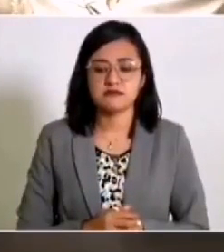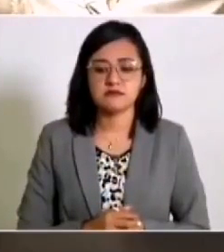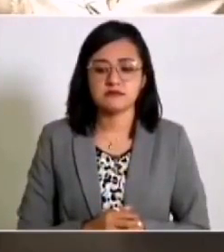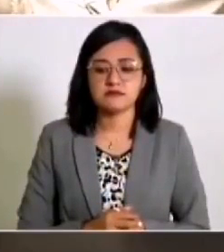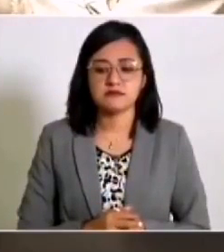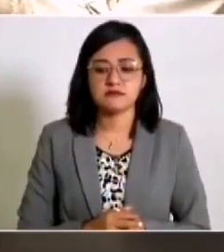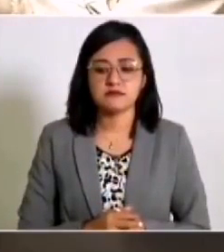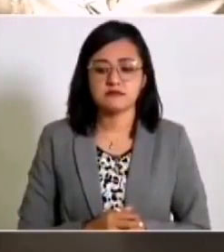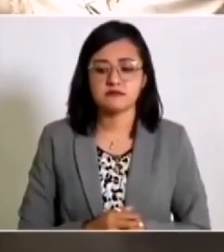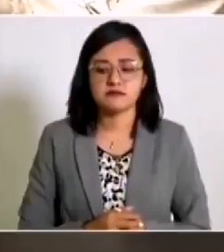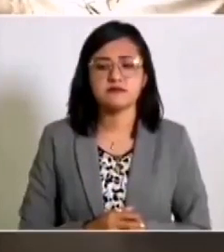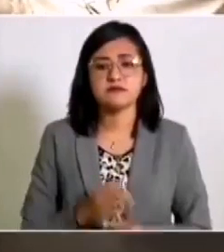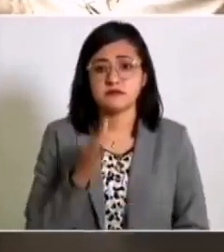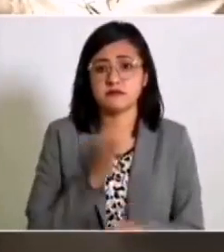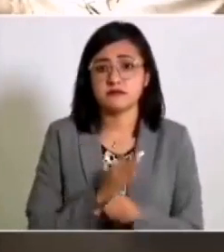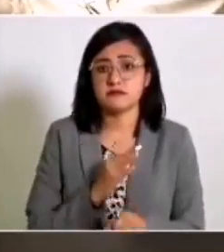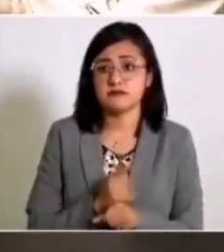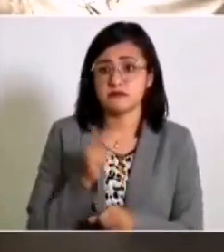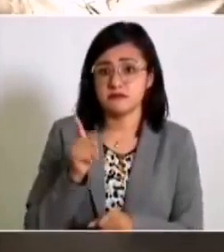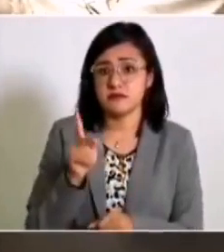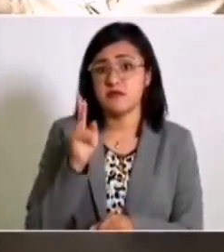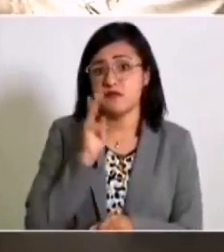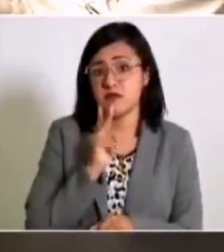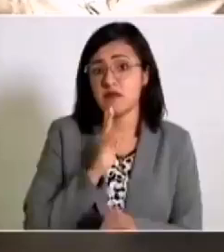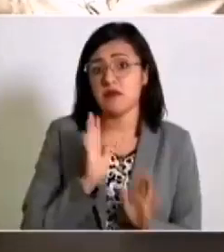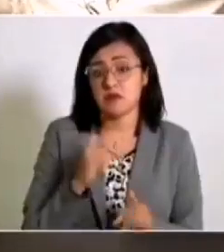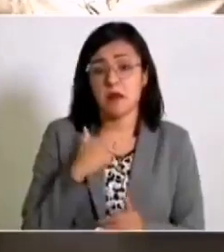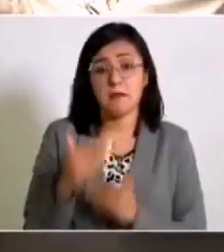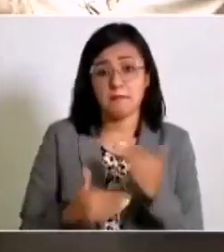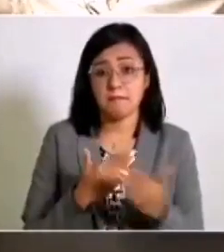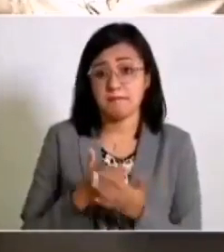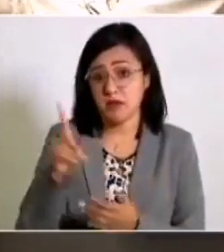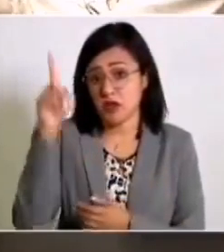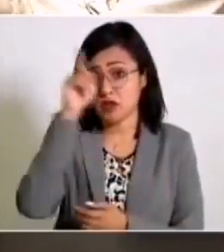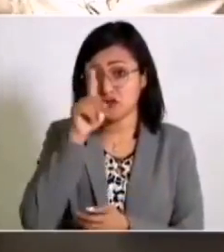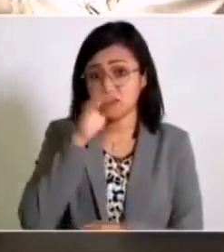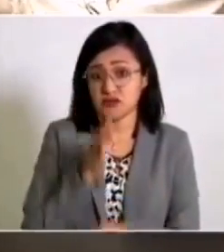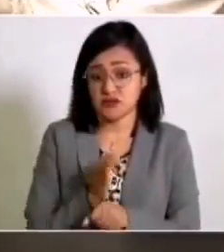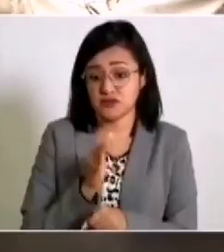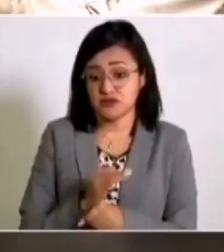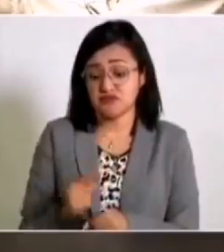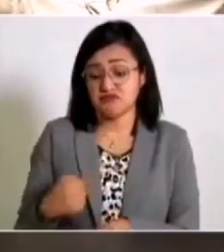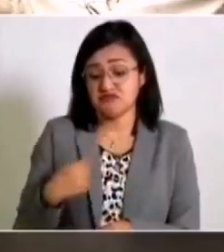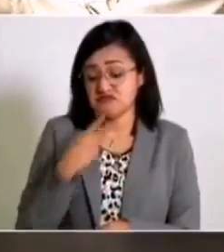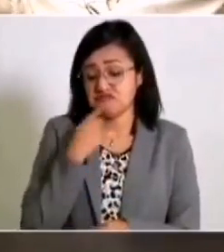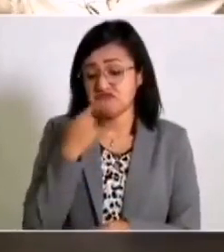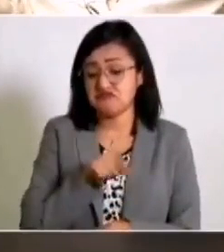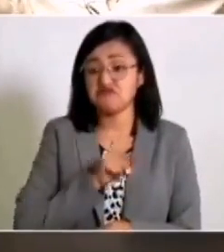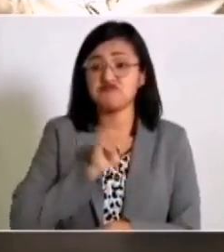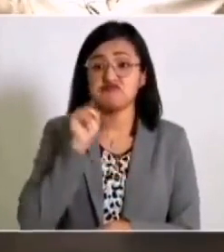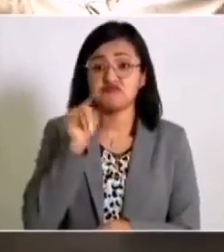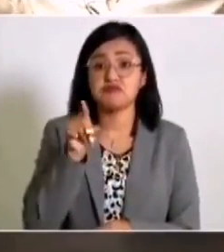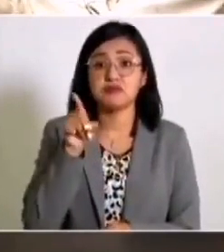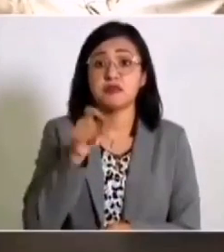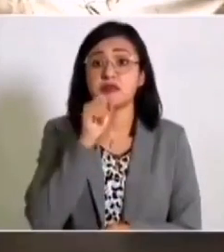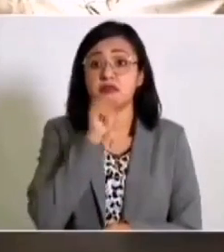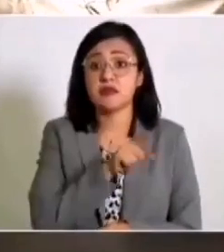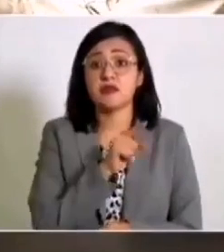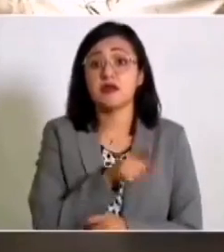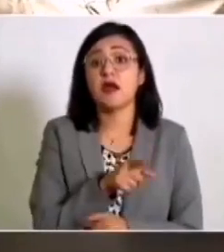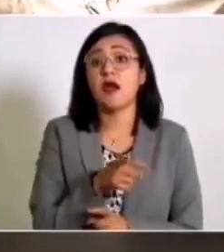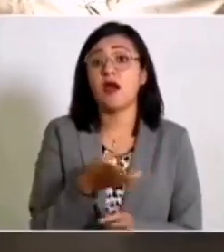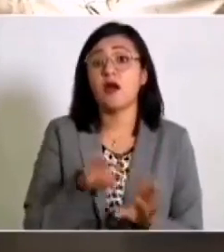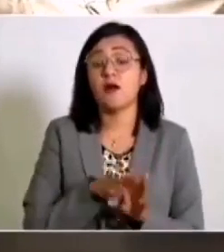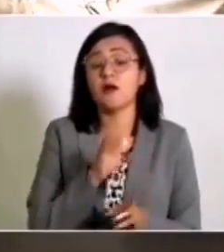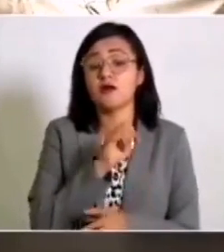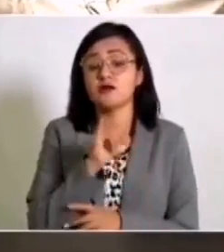Está a prueba el consejo de la judicatura. Y le he pedido al consejero que se dirija al órgano de control de